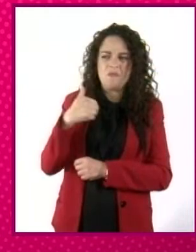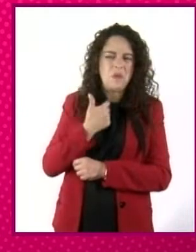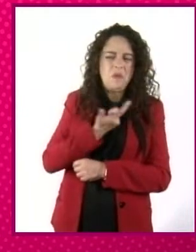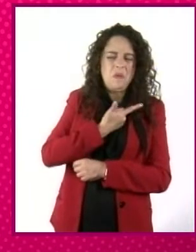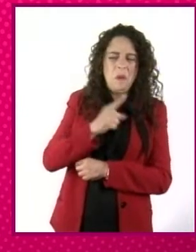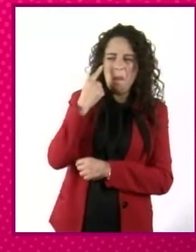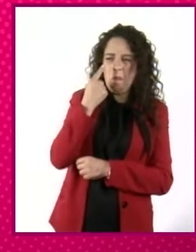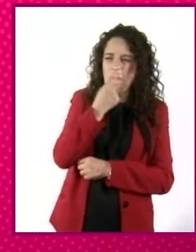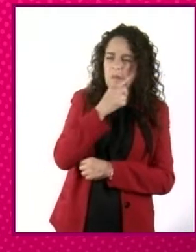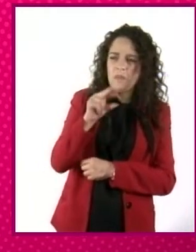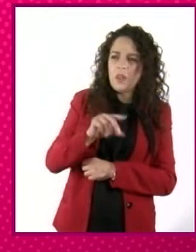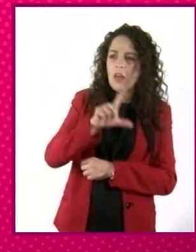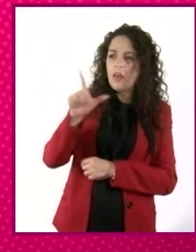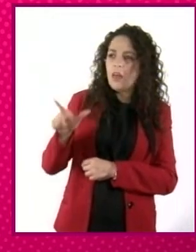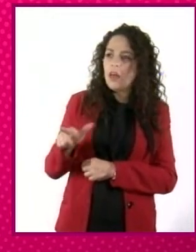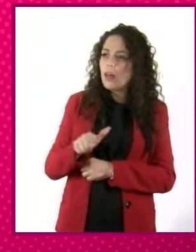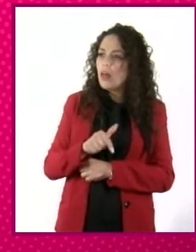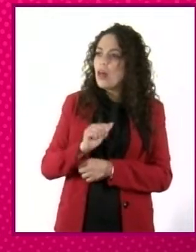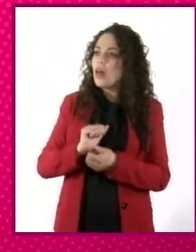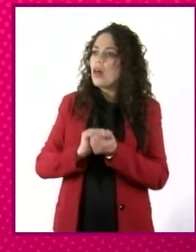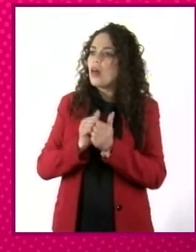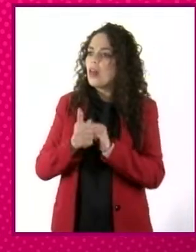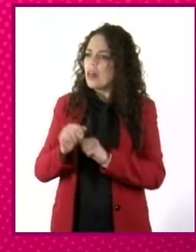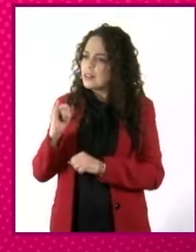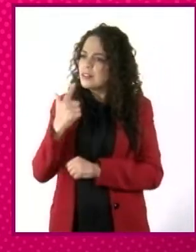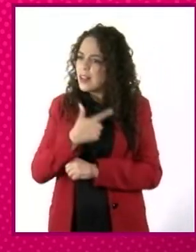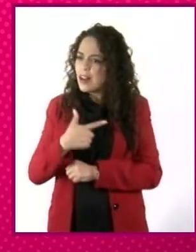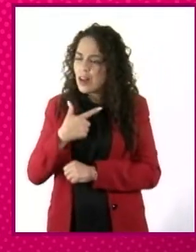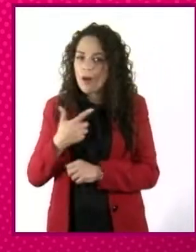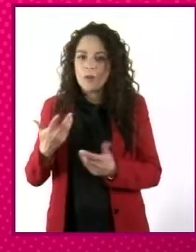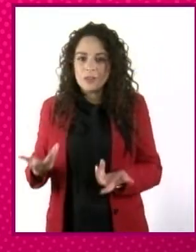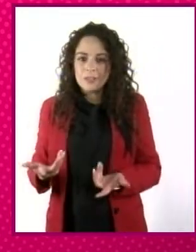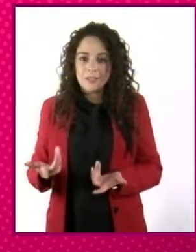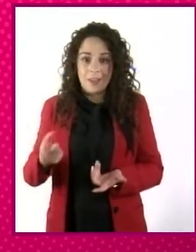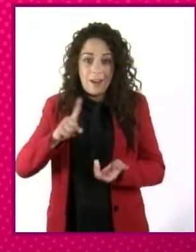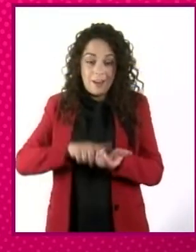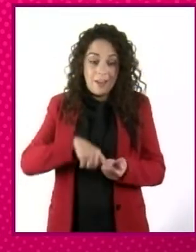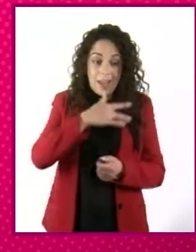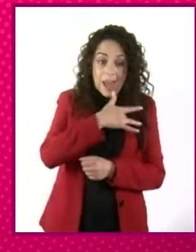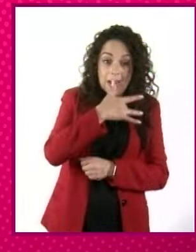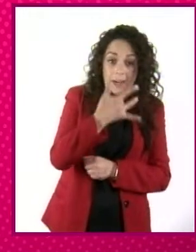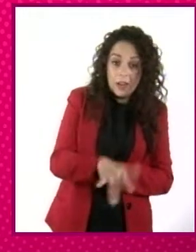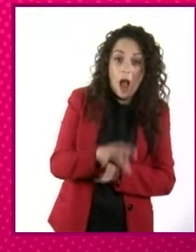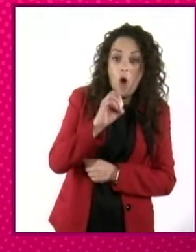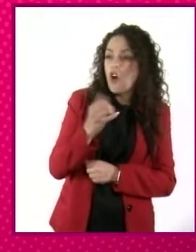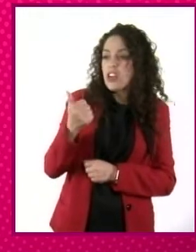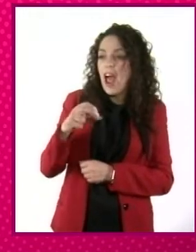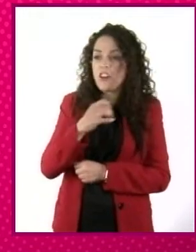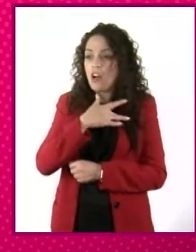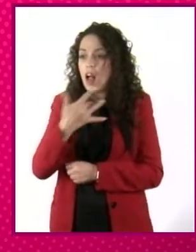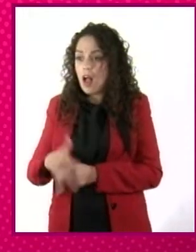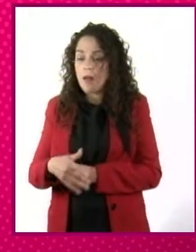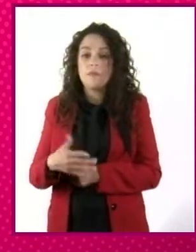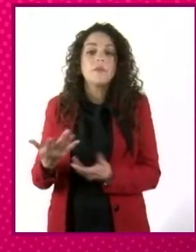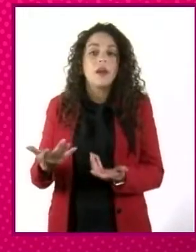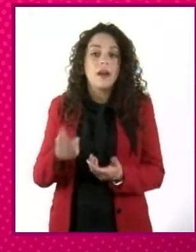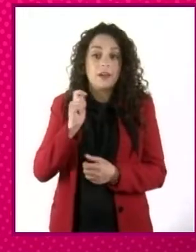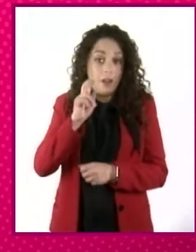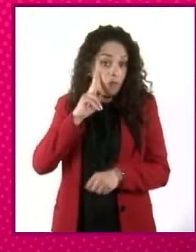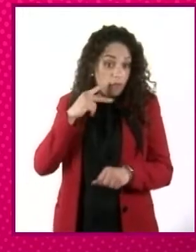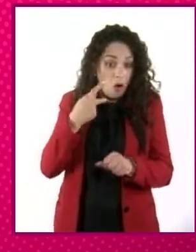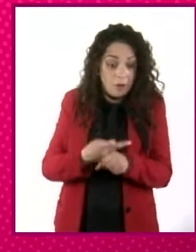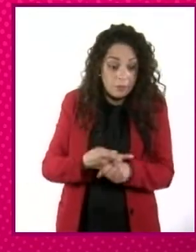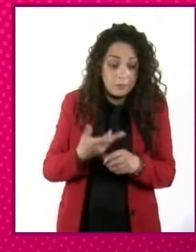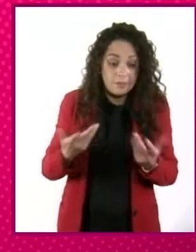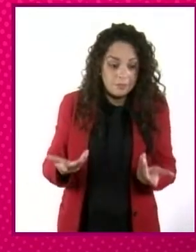sobre el desenamorarse, como el desenamorarse no es algo que dependa solamente de nuestra voluntad, porque si no las penas de amor o las